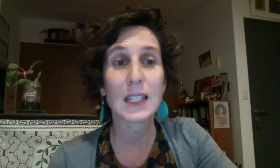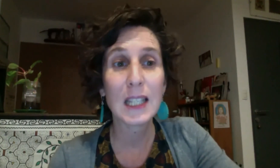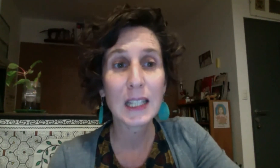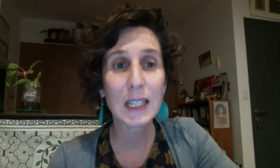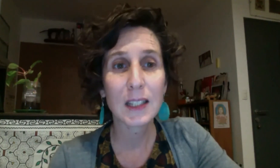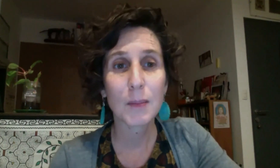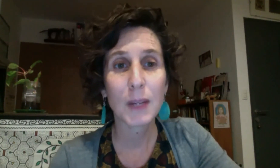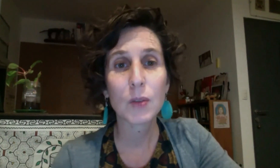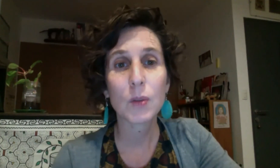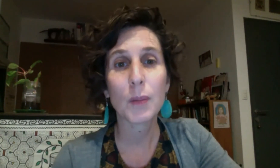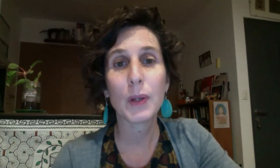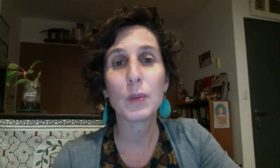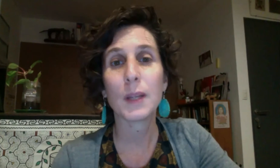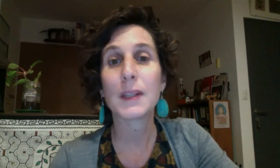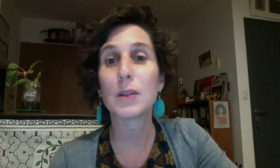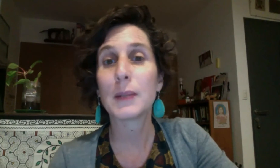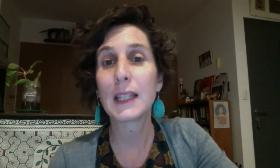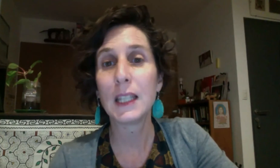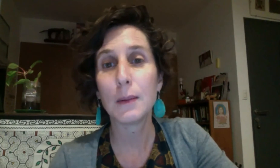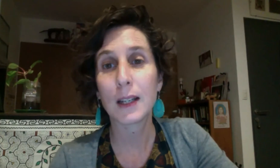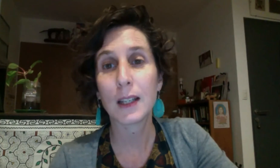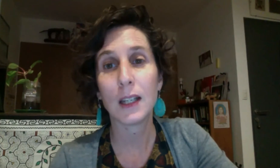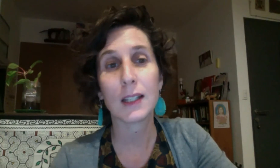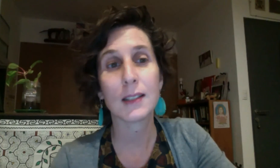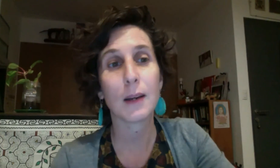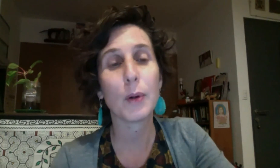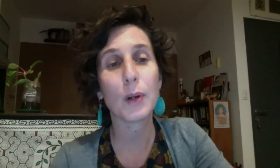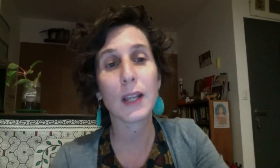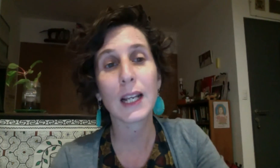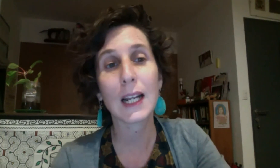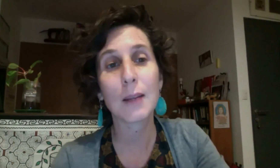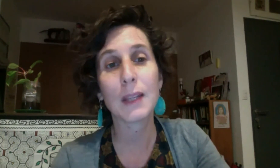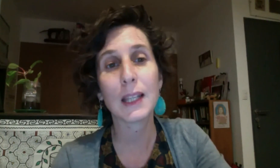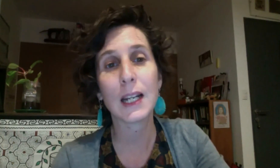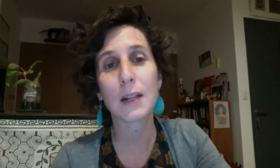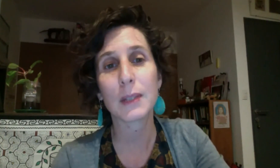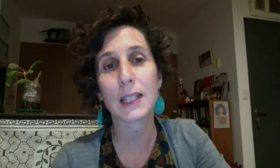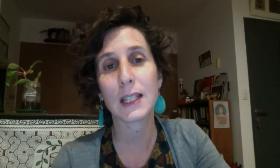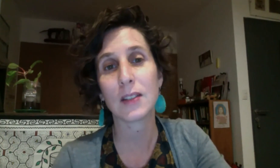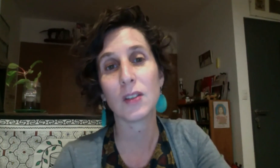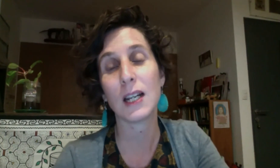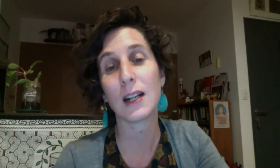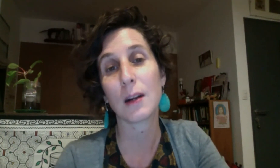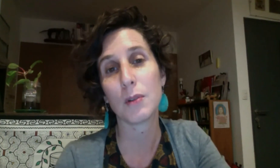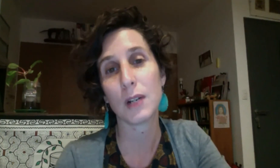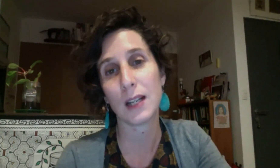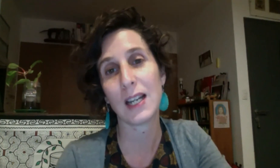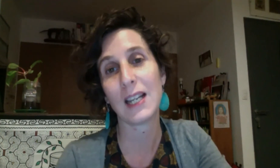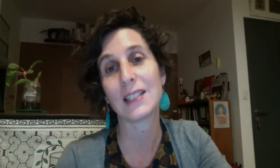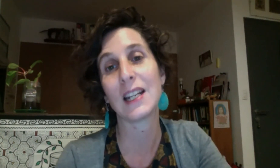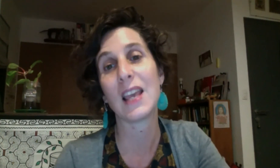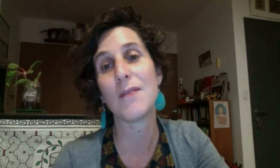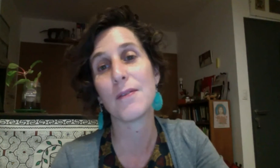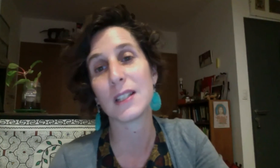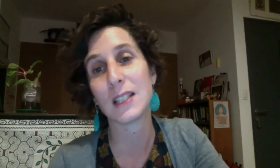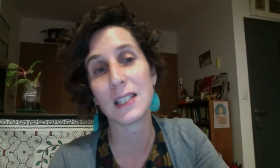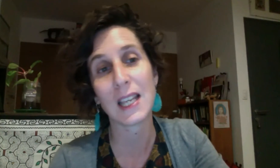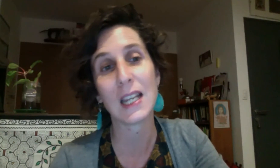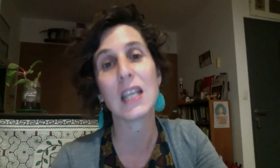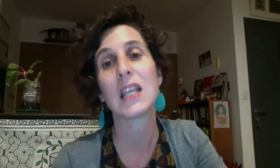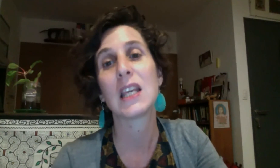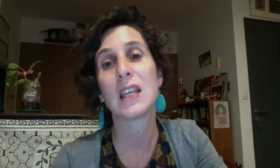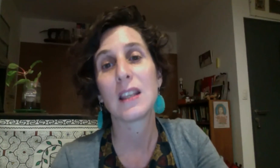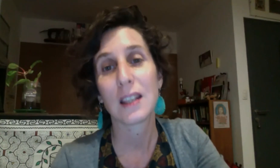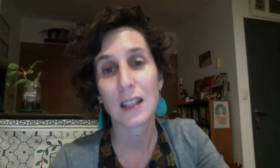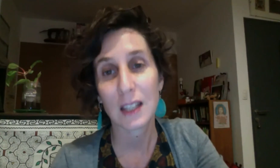La siguiente, sin embargo, es una pregunta más objetiva, en la que se aborda claramente la representación de la Rabona al hacer énfasis